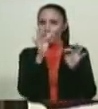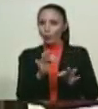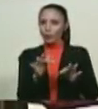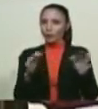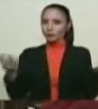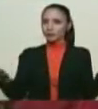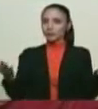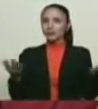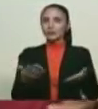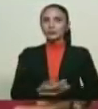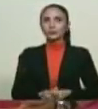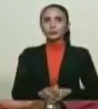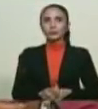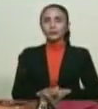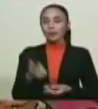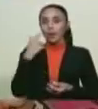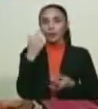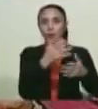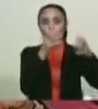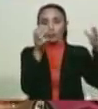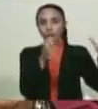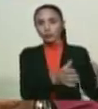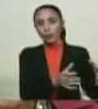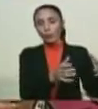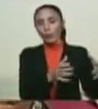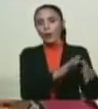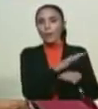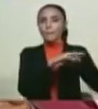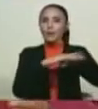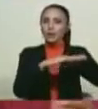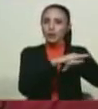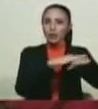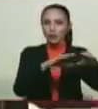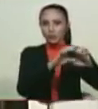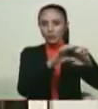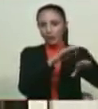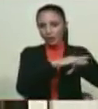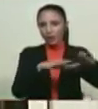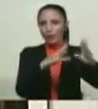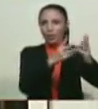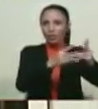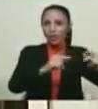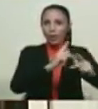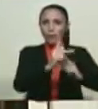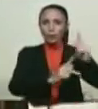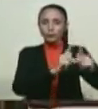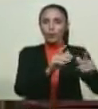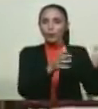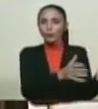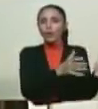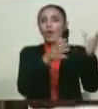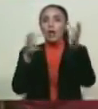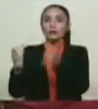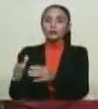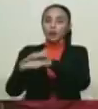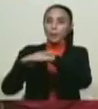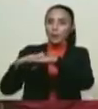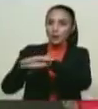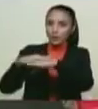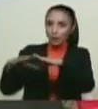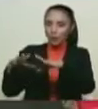dos brazos. El Ministerio de Tierra y Producción y el Ministerio del Socialismo Territorial de